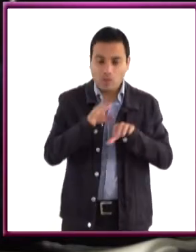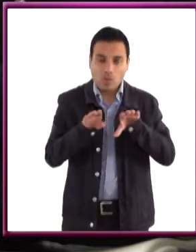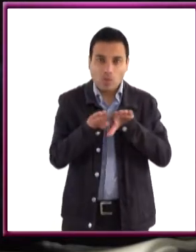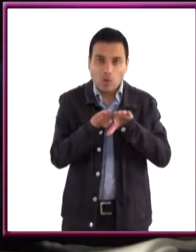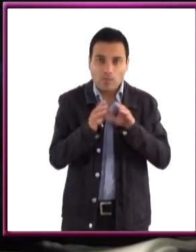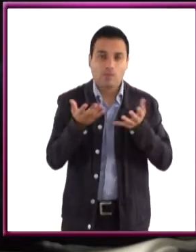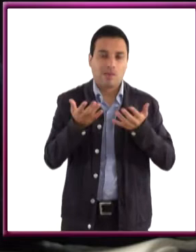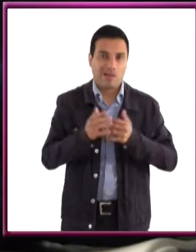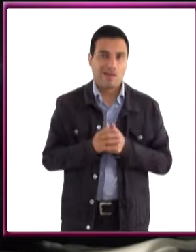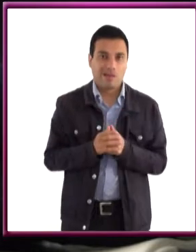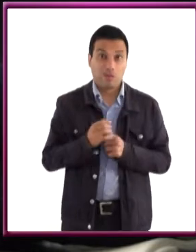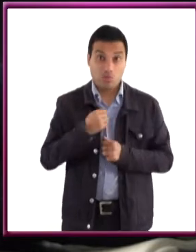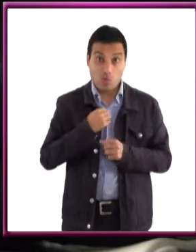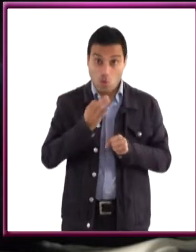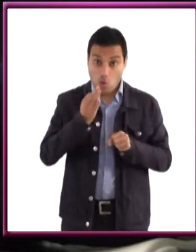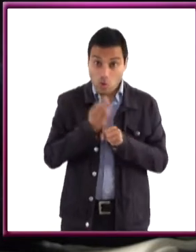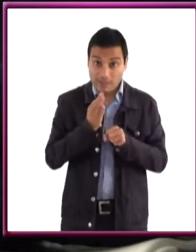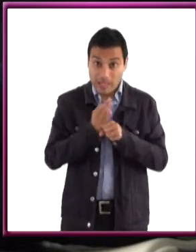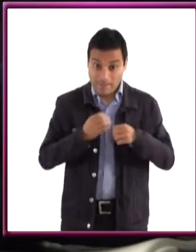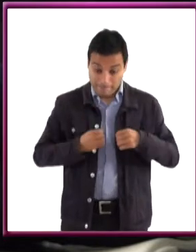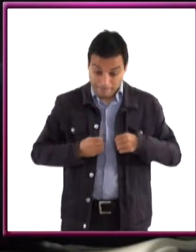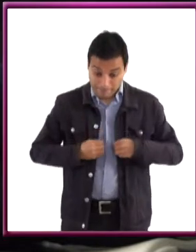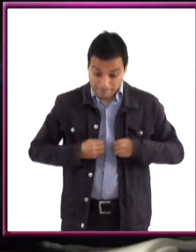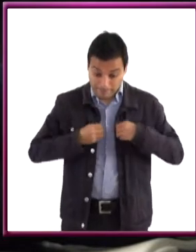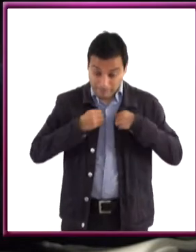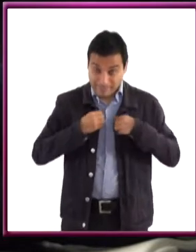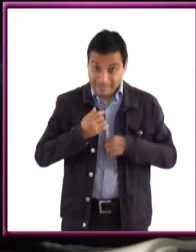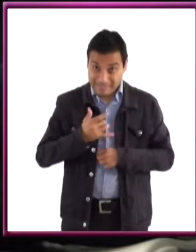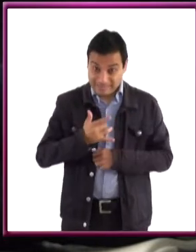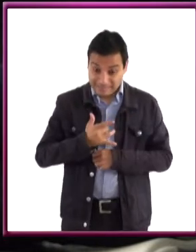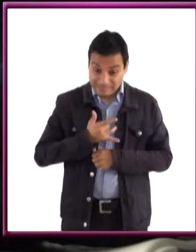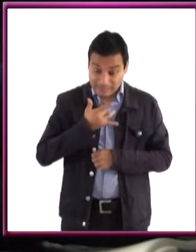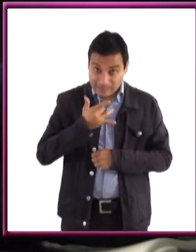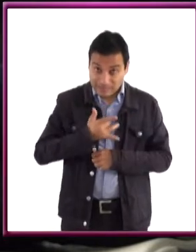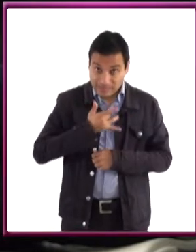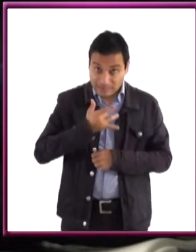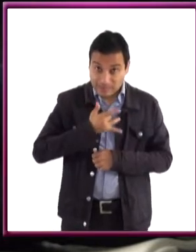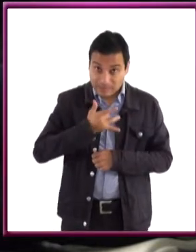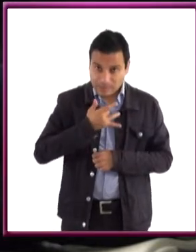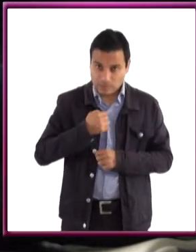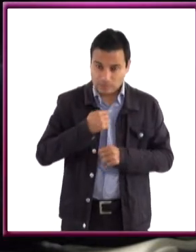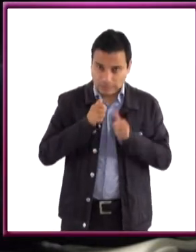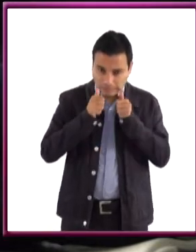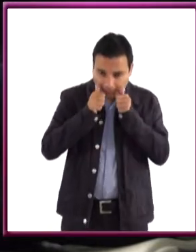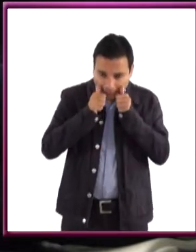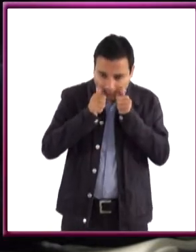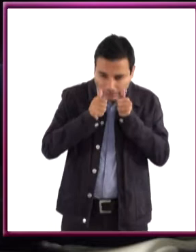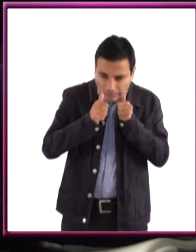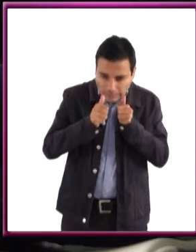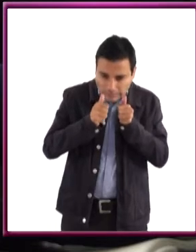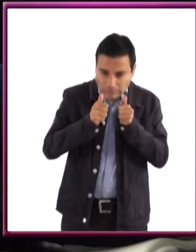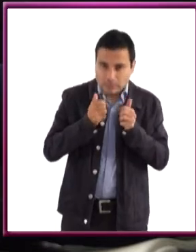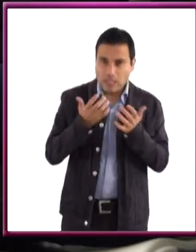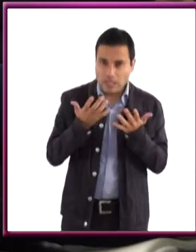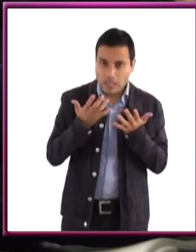ubicar que estás viviendo y estás sintiendo una emoción, le pones atención a esa emoción, pero no la